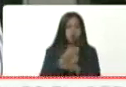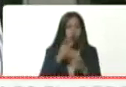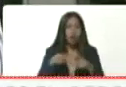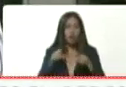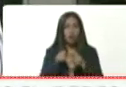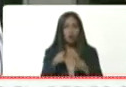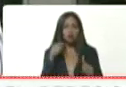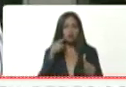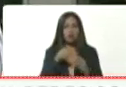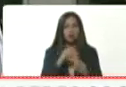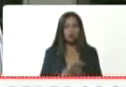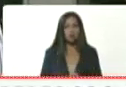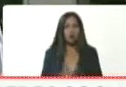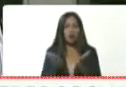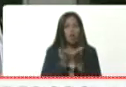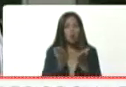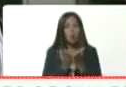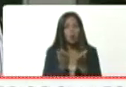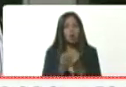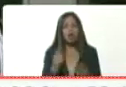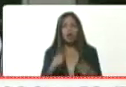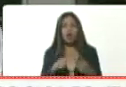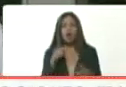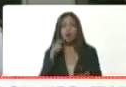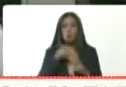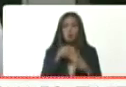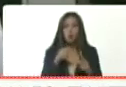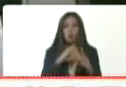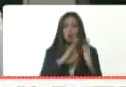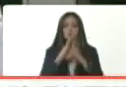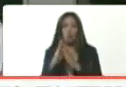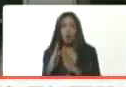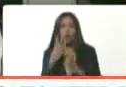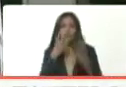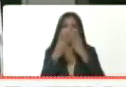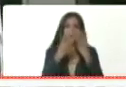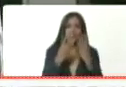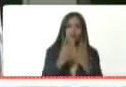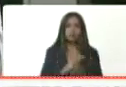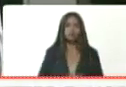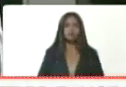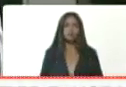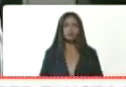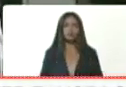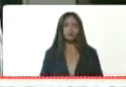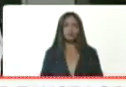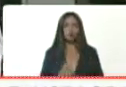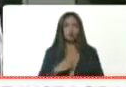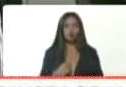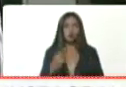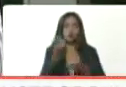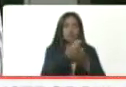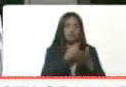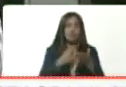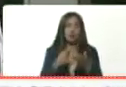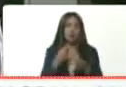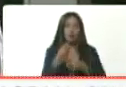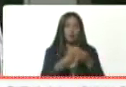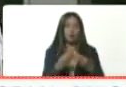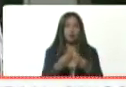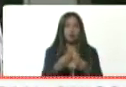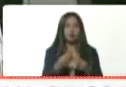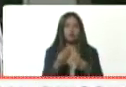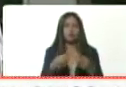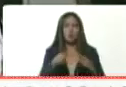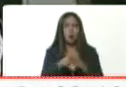a los colegios a los puntos de distribución ferial que hemos diseñado como lo hicimos en el año anterior